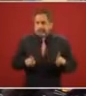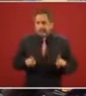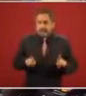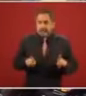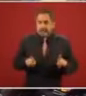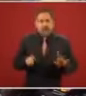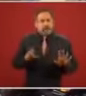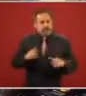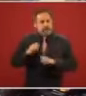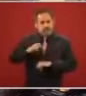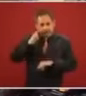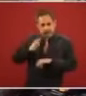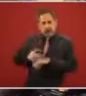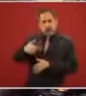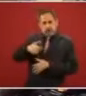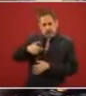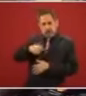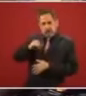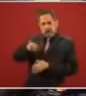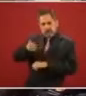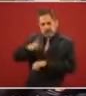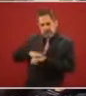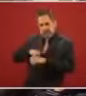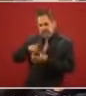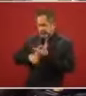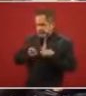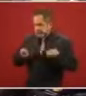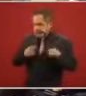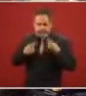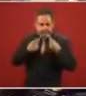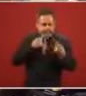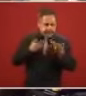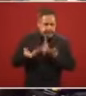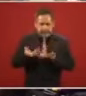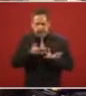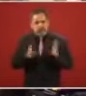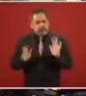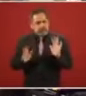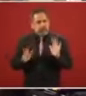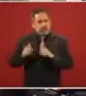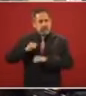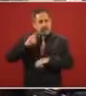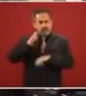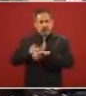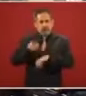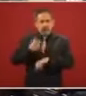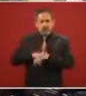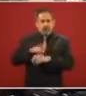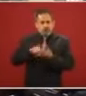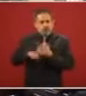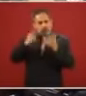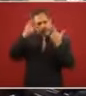Sí, hago eso, la administración pública. Soy incluso de profesión